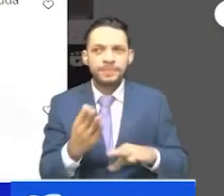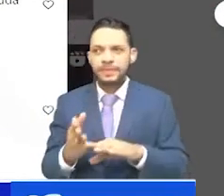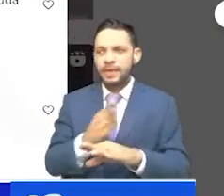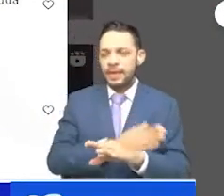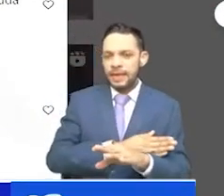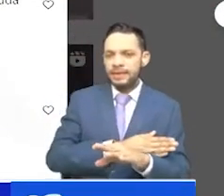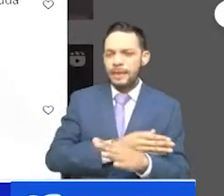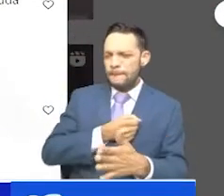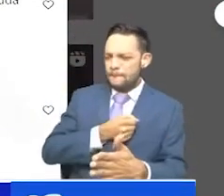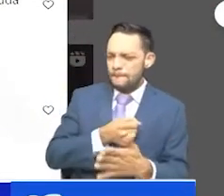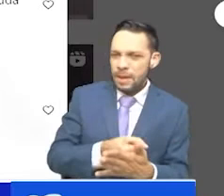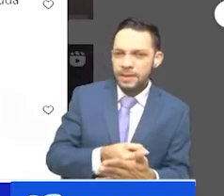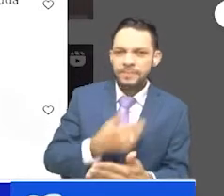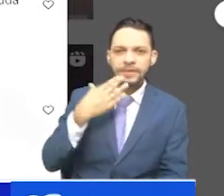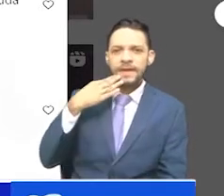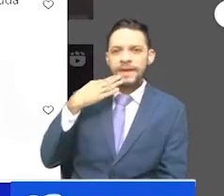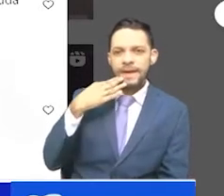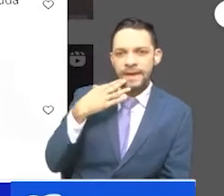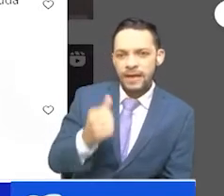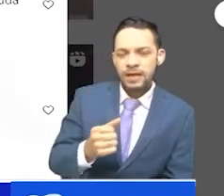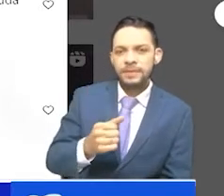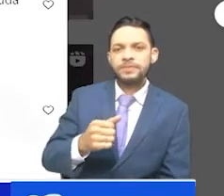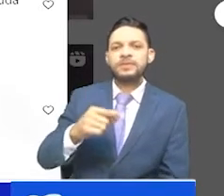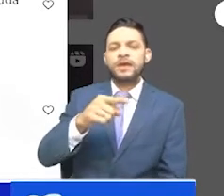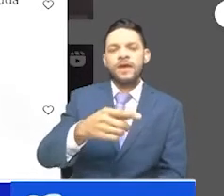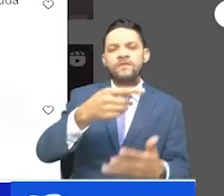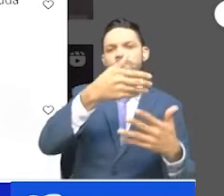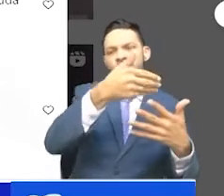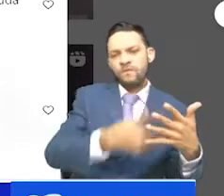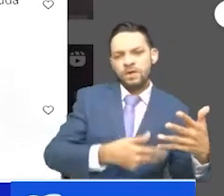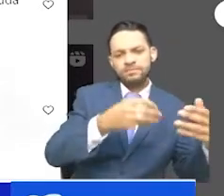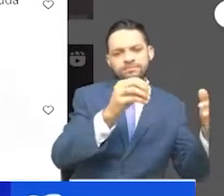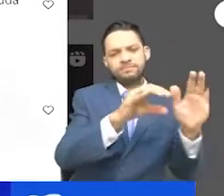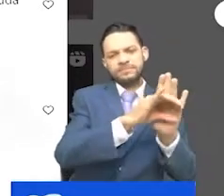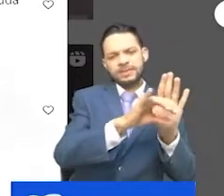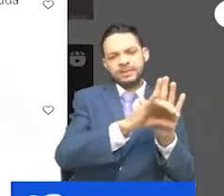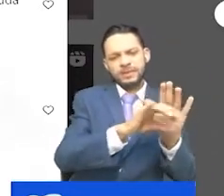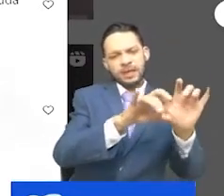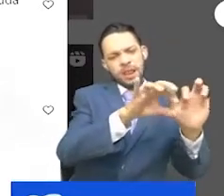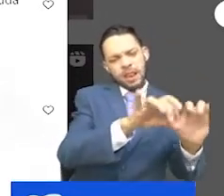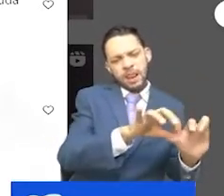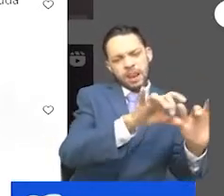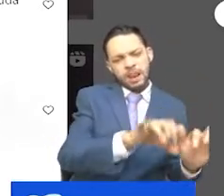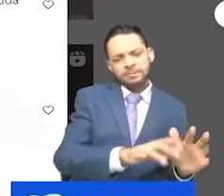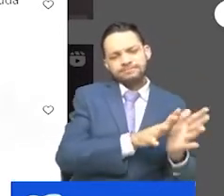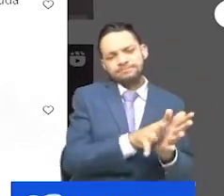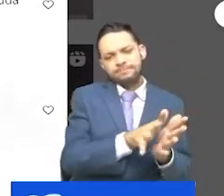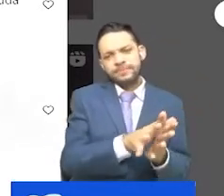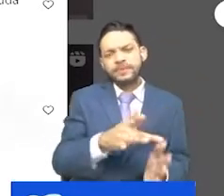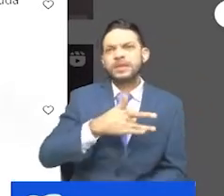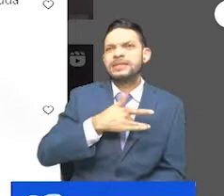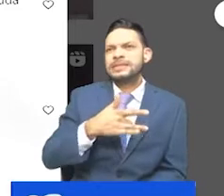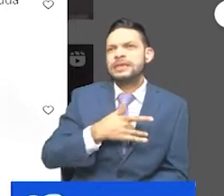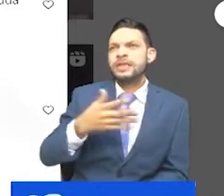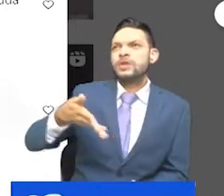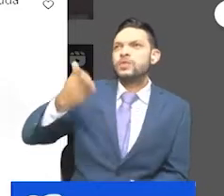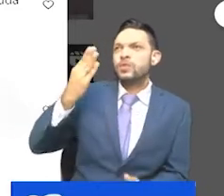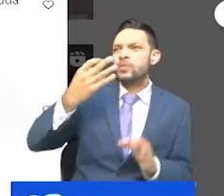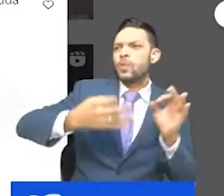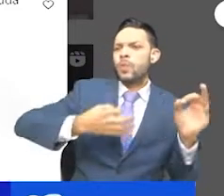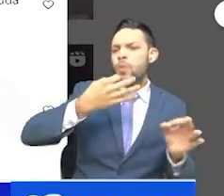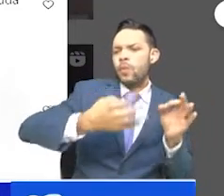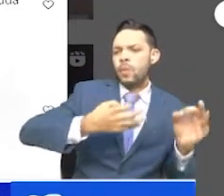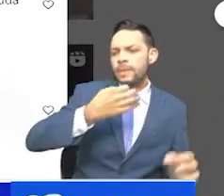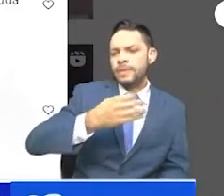estuvo grave de salud, la veterinaria publicó un extenso mensaje en su cuenta de Instagram donde expresaba cómo Dios había cuidado la vida de